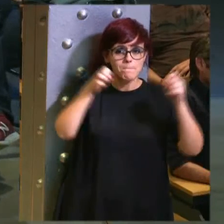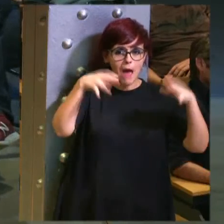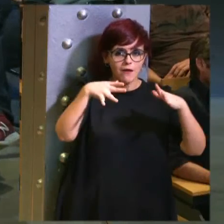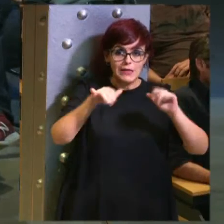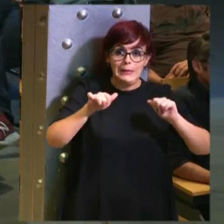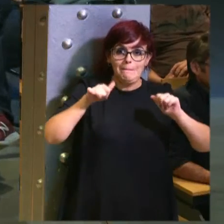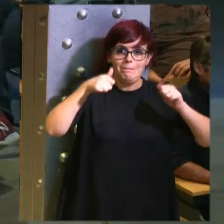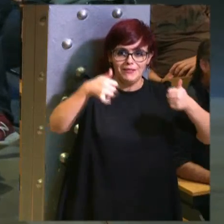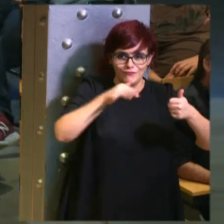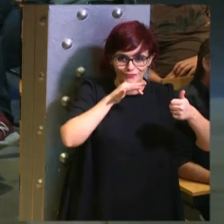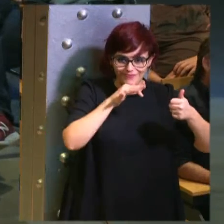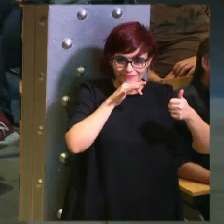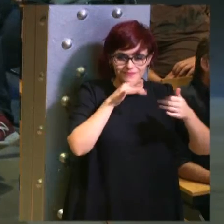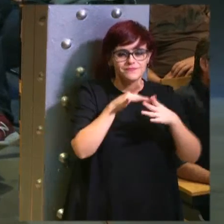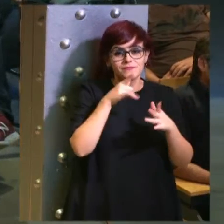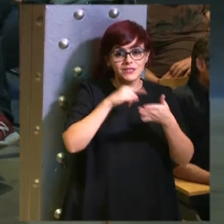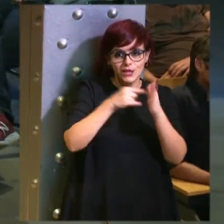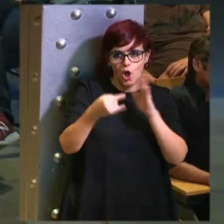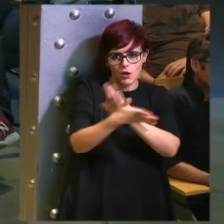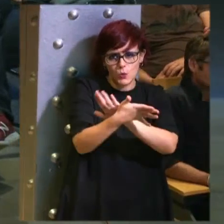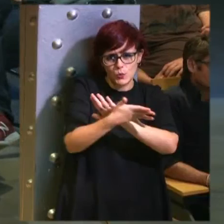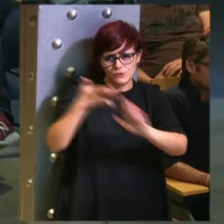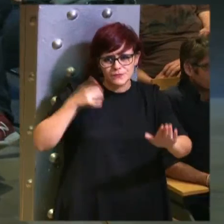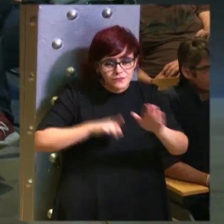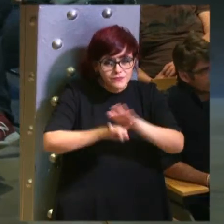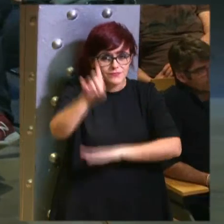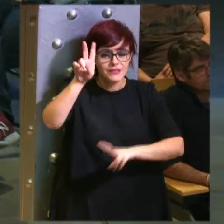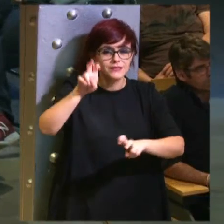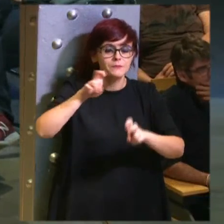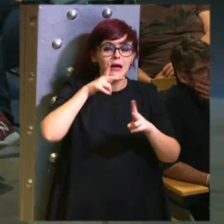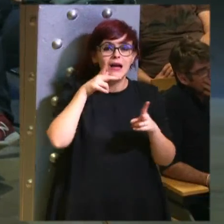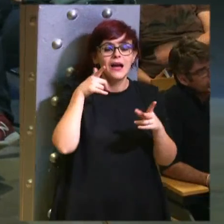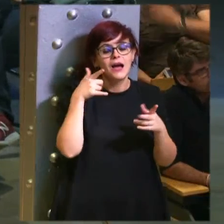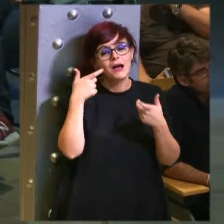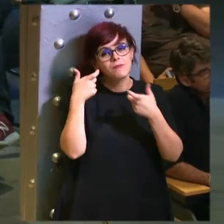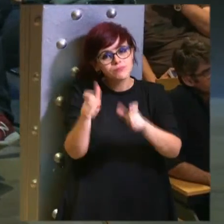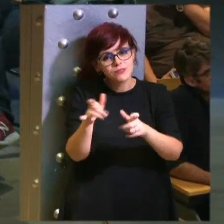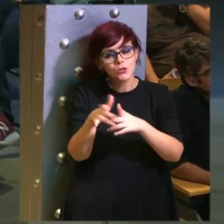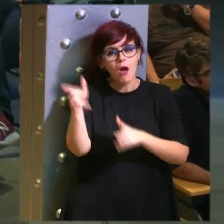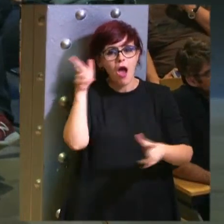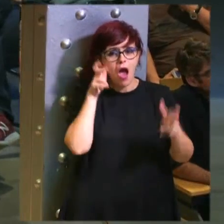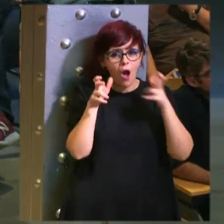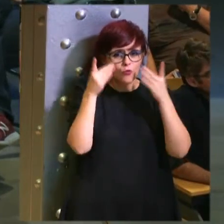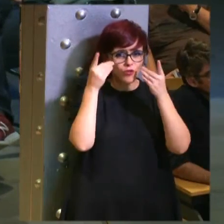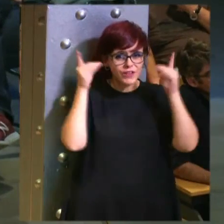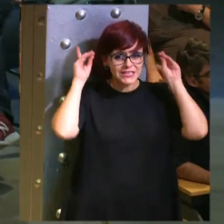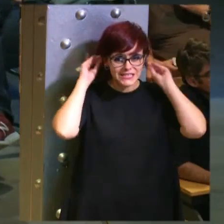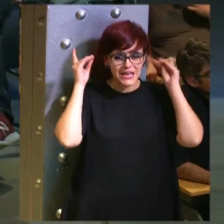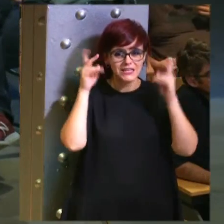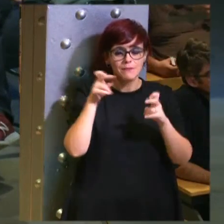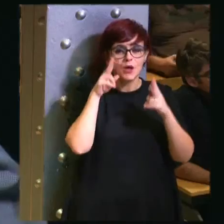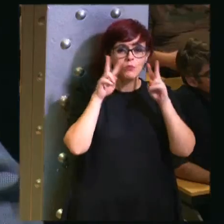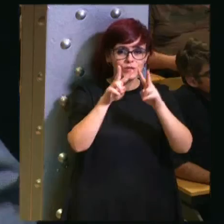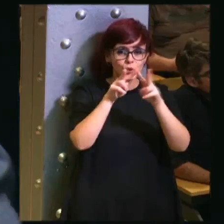la tecnología va a evolucionar, pero muy, muy rápido, sobre todo en lo que es la parte audio 3D y visión